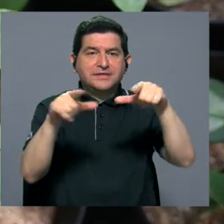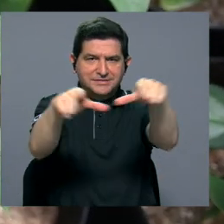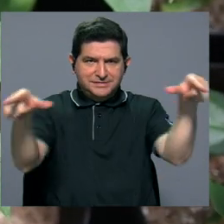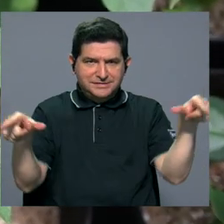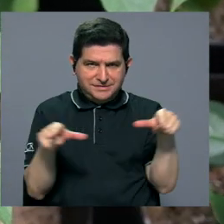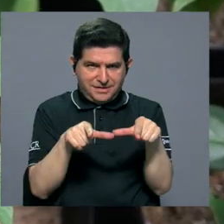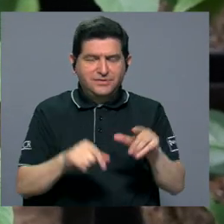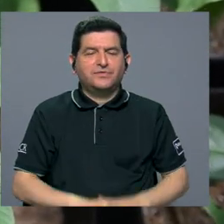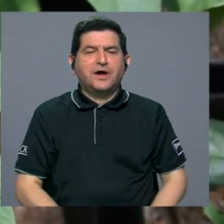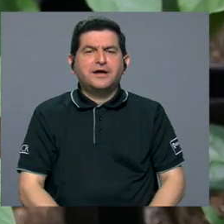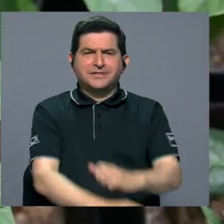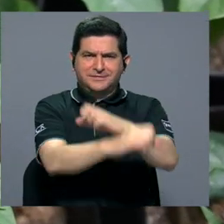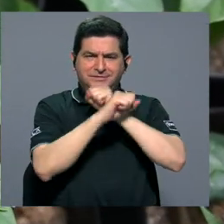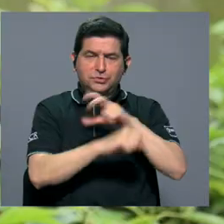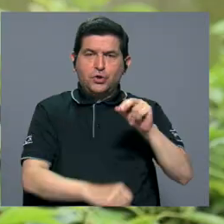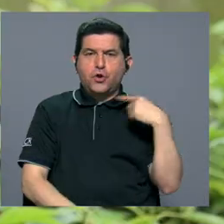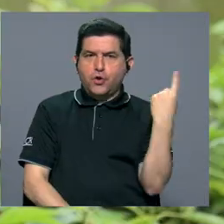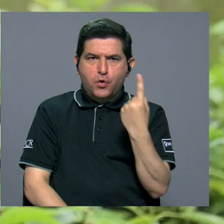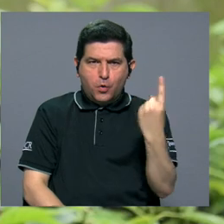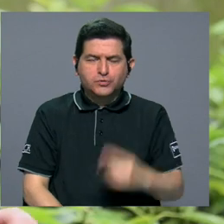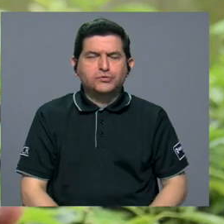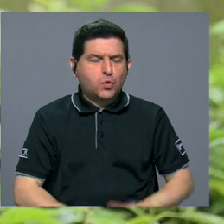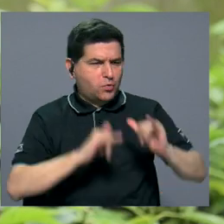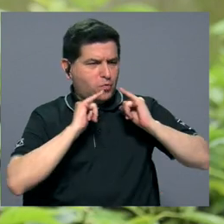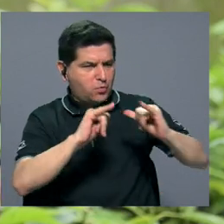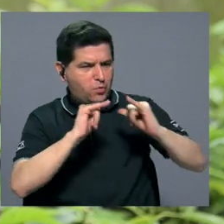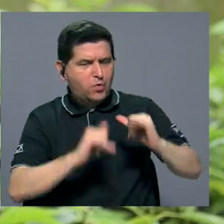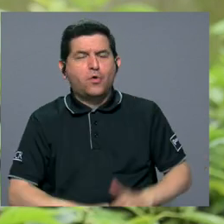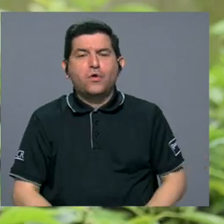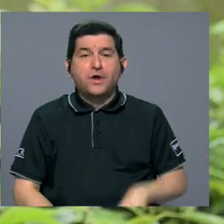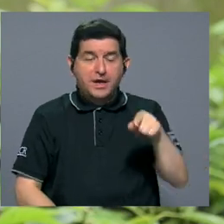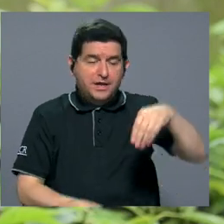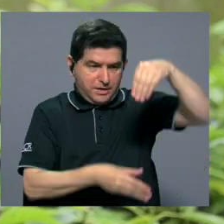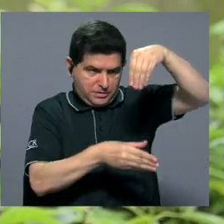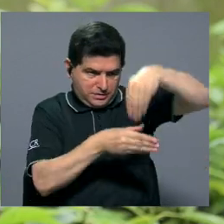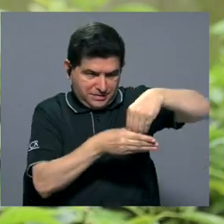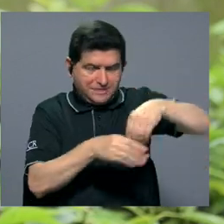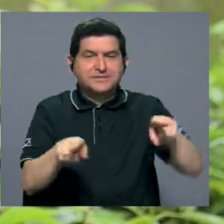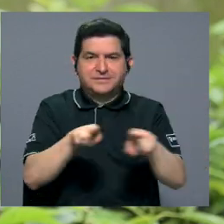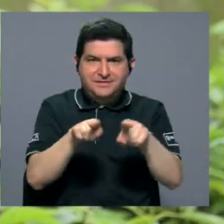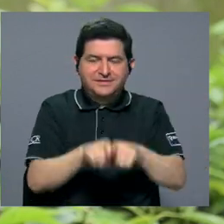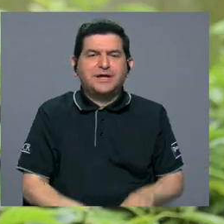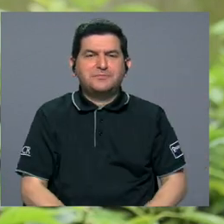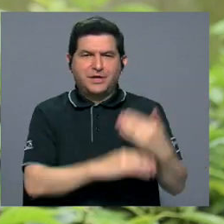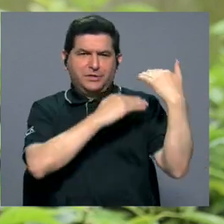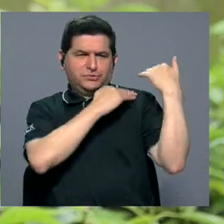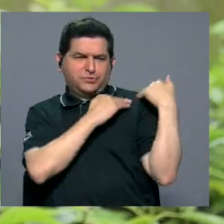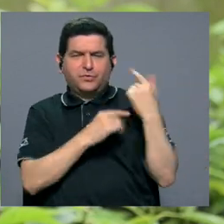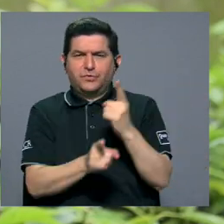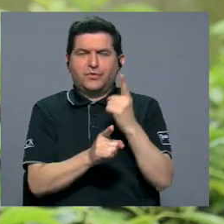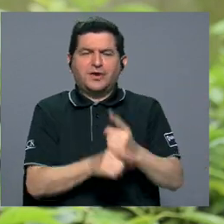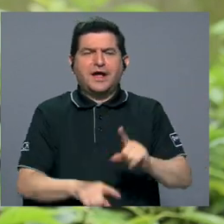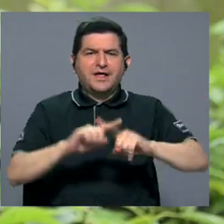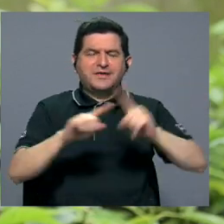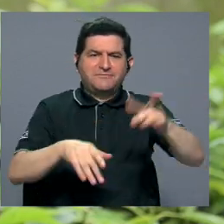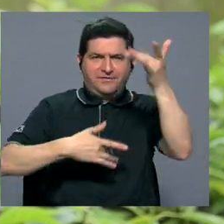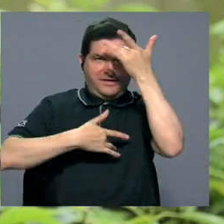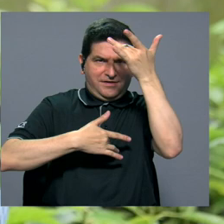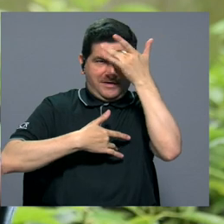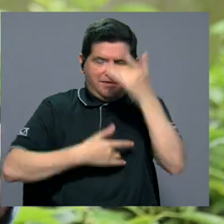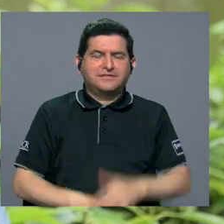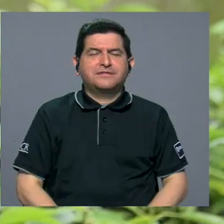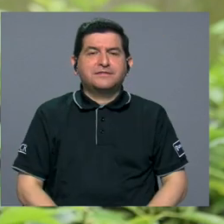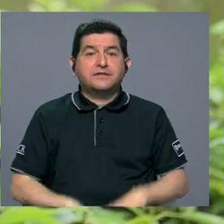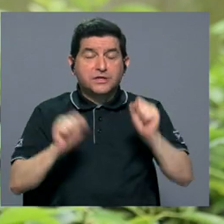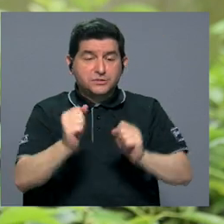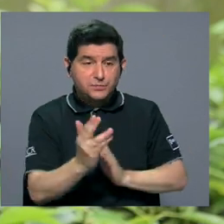campo, garantizando no solo homogeneidad en el portainjerto, sino también resistencia adecuada a plagas y enfermedades,